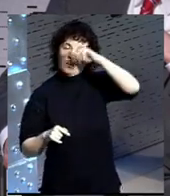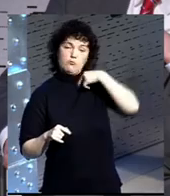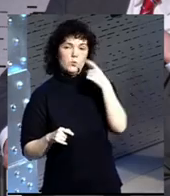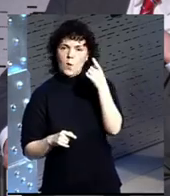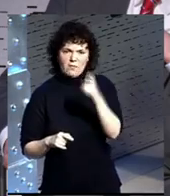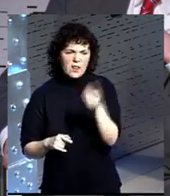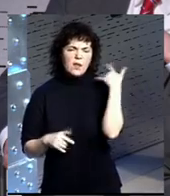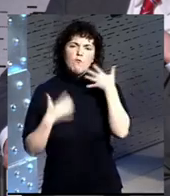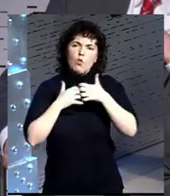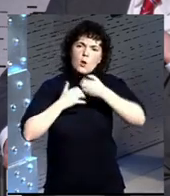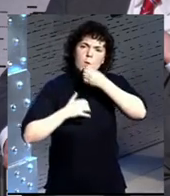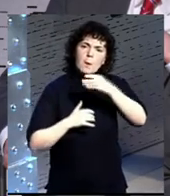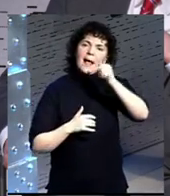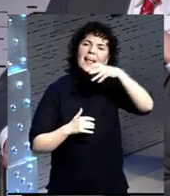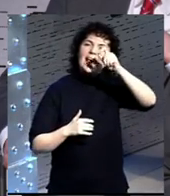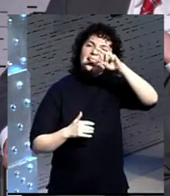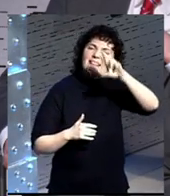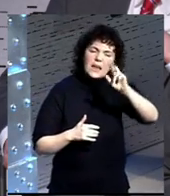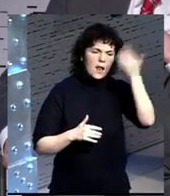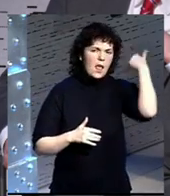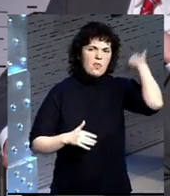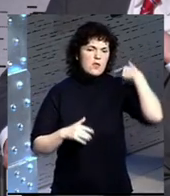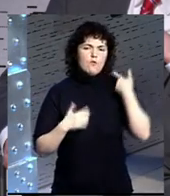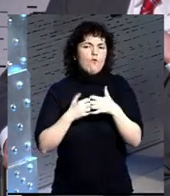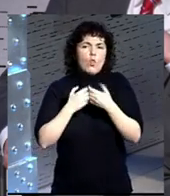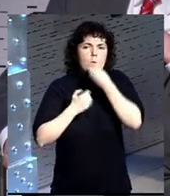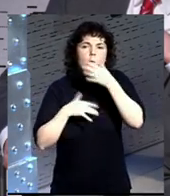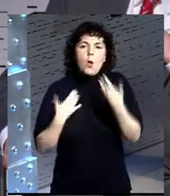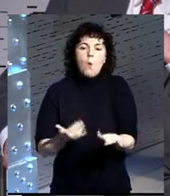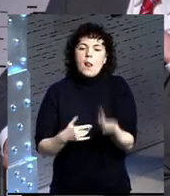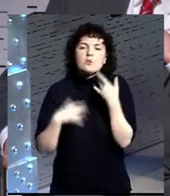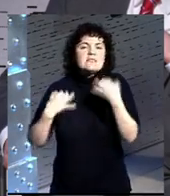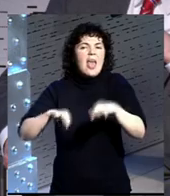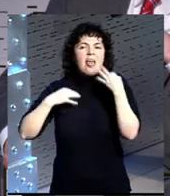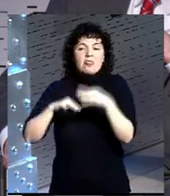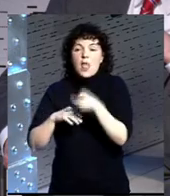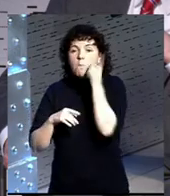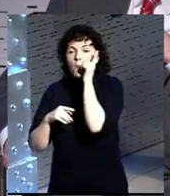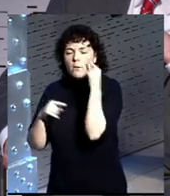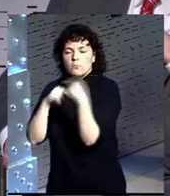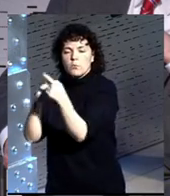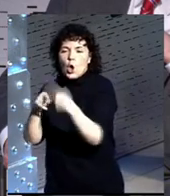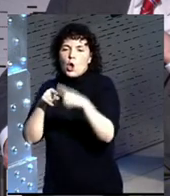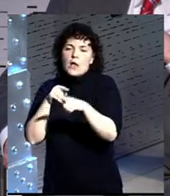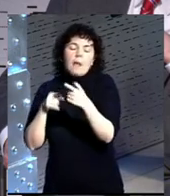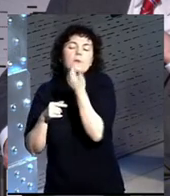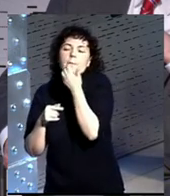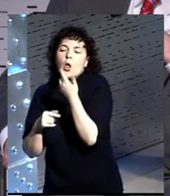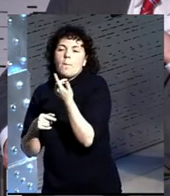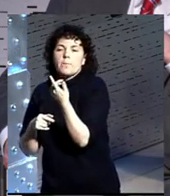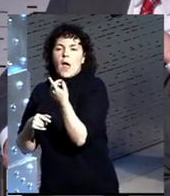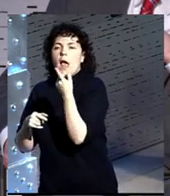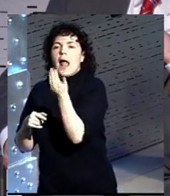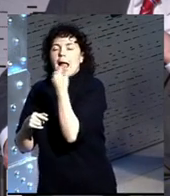bien en Bankinter hace años fue algo tan sencillo como enviar un SMS a los clientes cada vez que estos sacaban dinero de un cajero